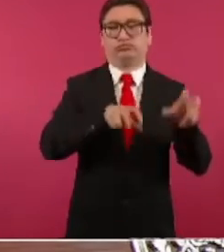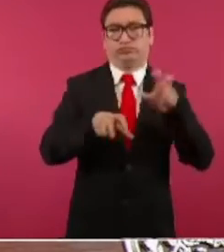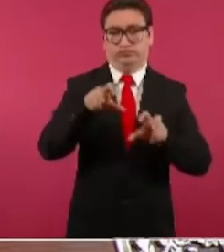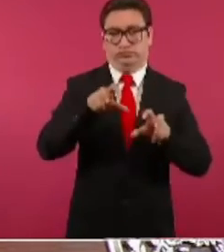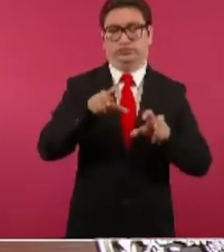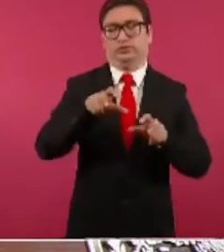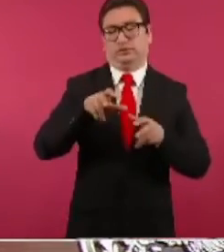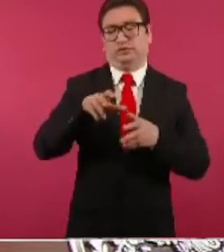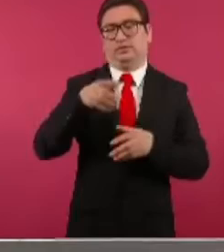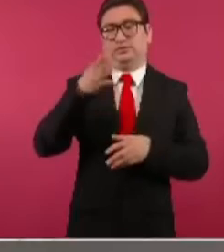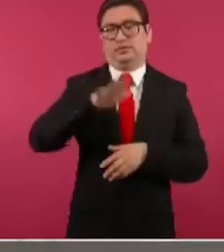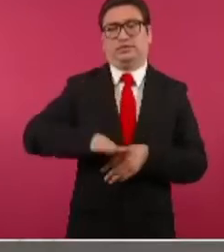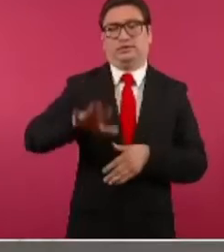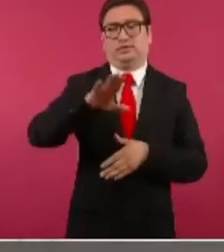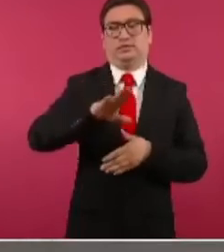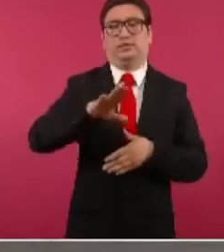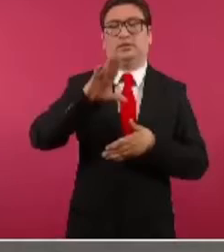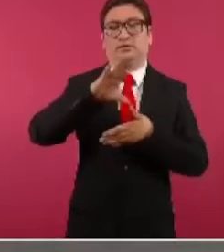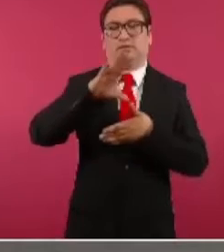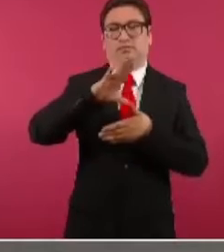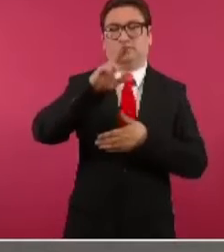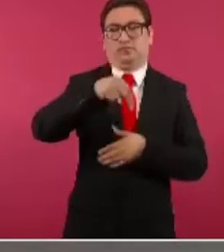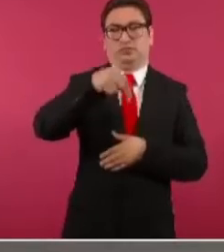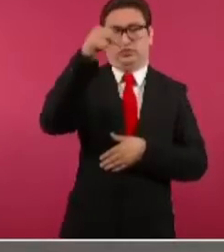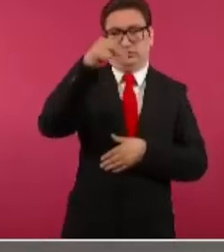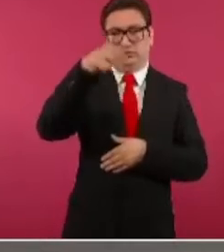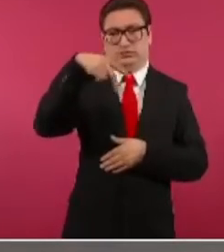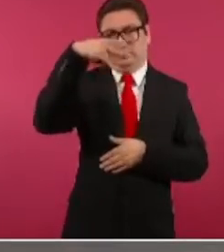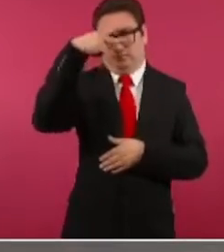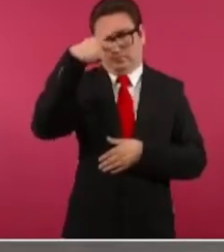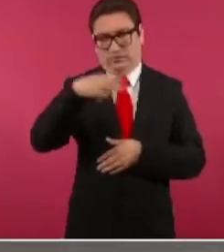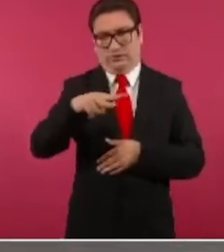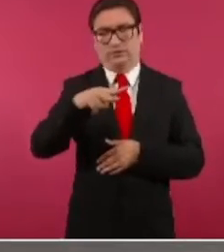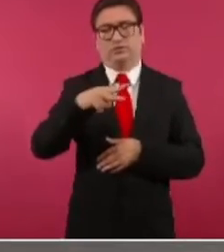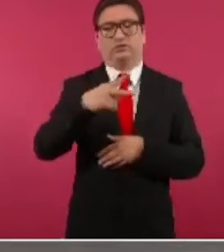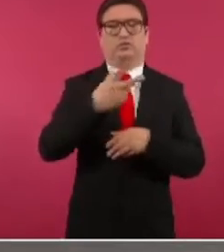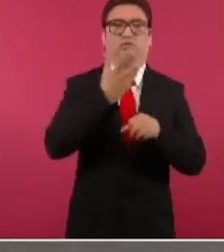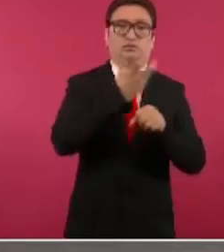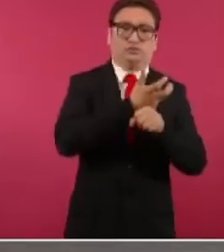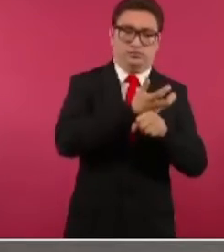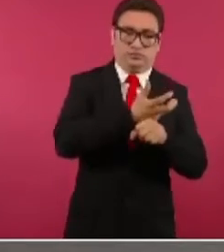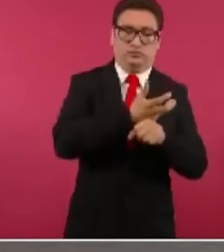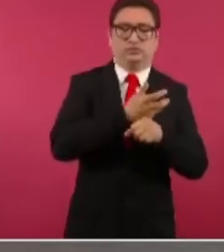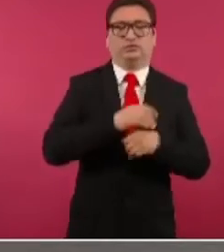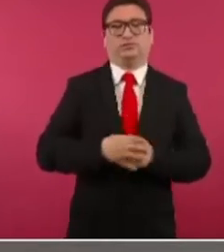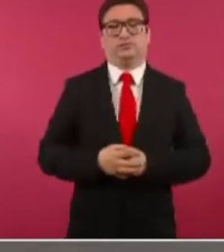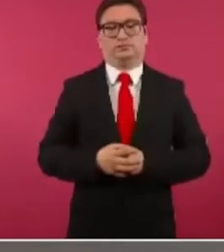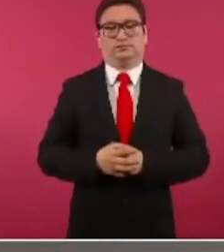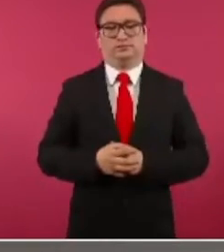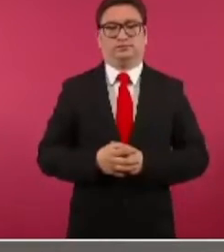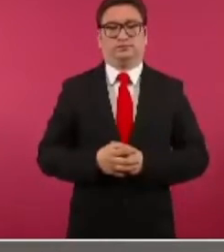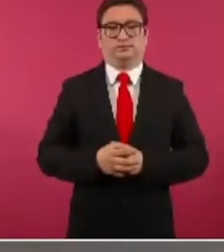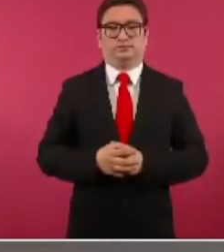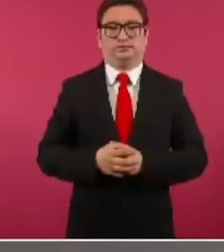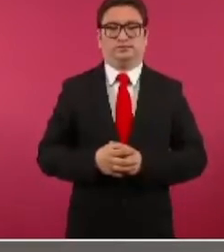Norte, en México y en Estados Unidos, y se va a